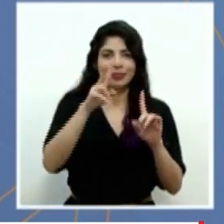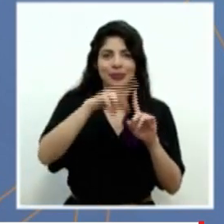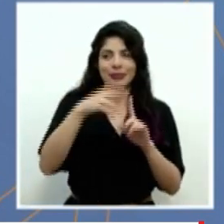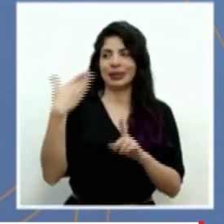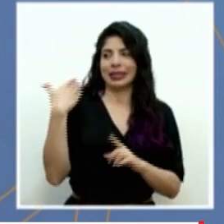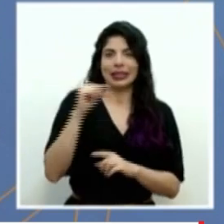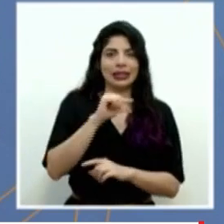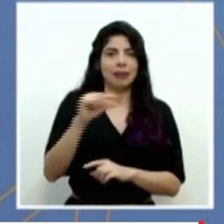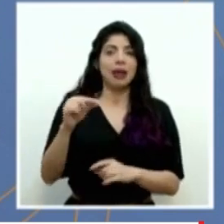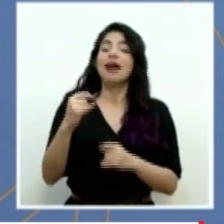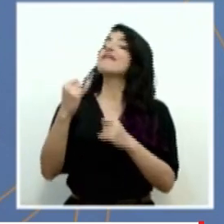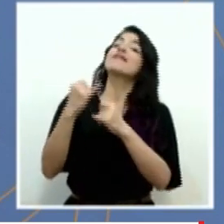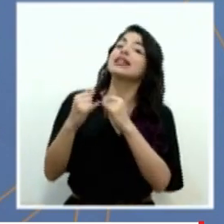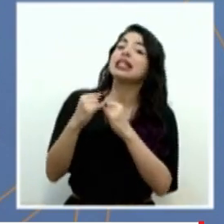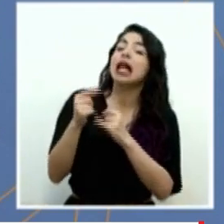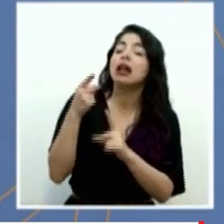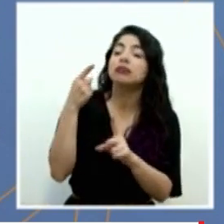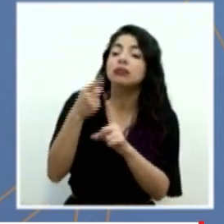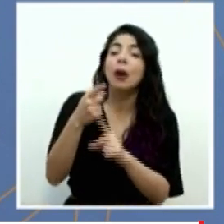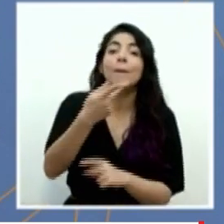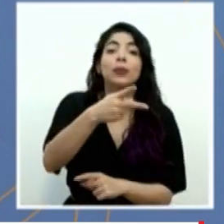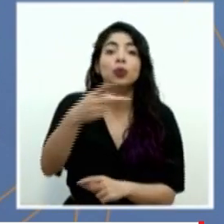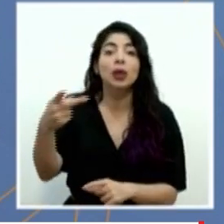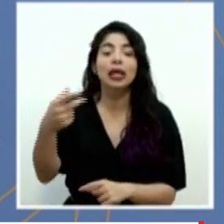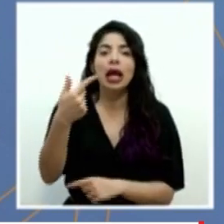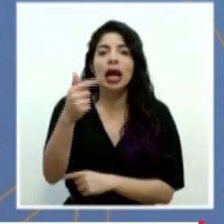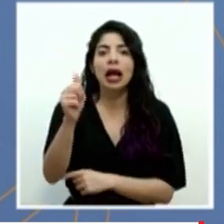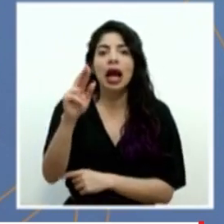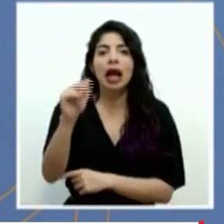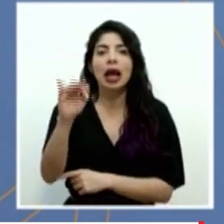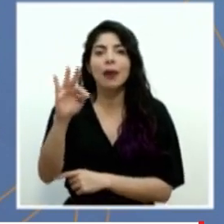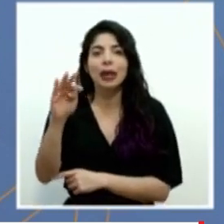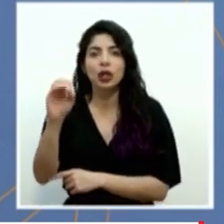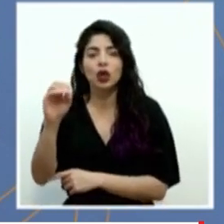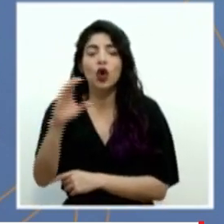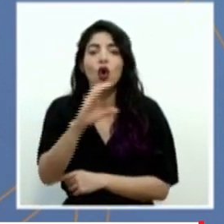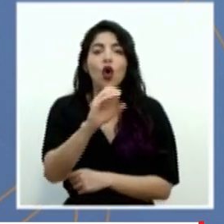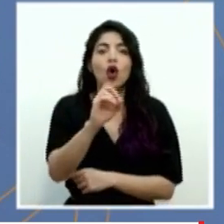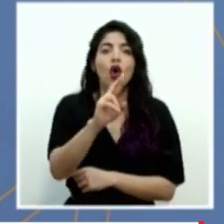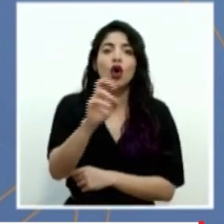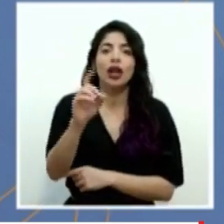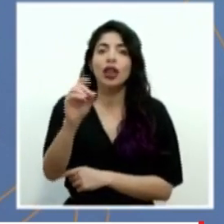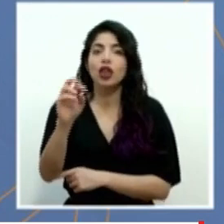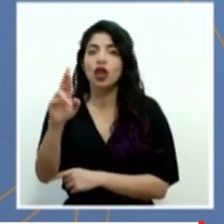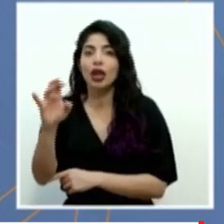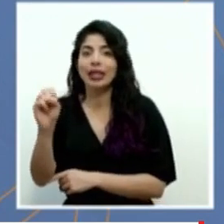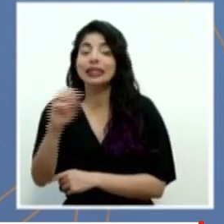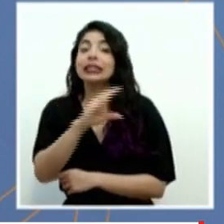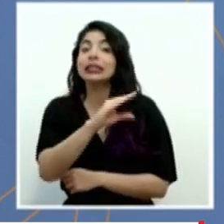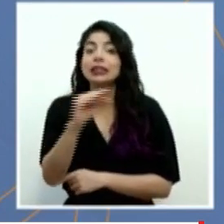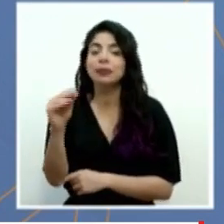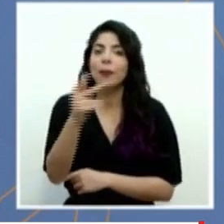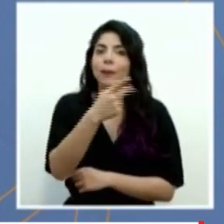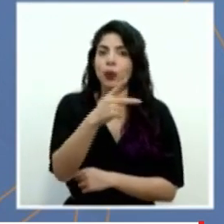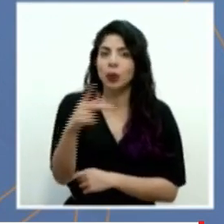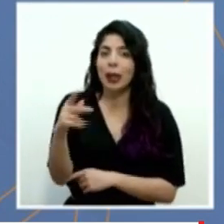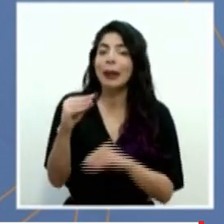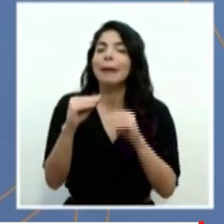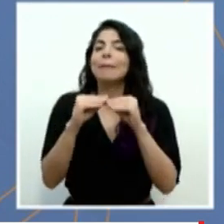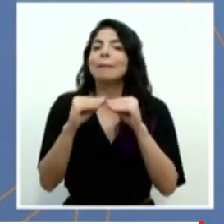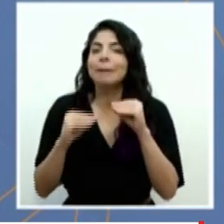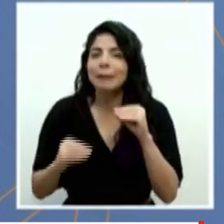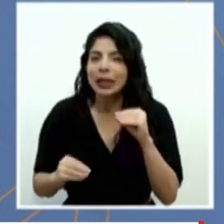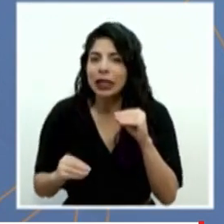implementaron esta semana. Finalmente, para Punta Arenas, Garabito, Corredores y el cantón de Punta Arenas, salvo